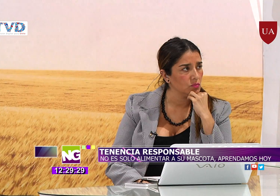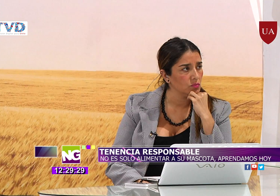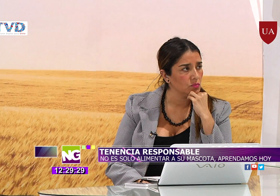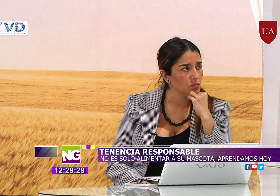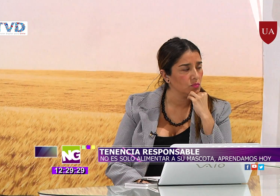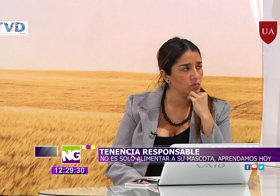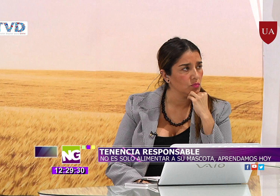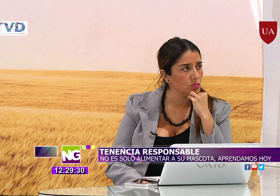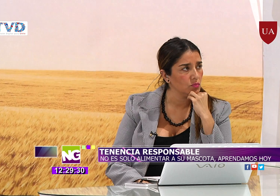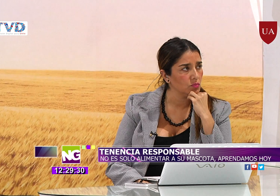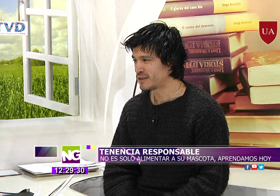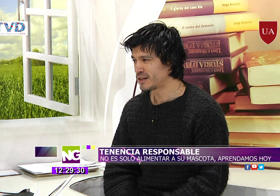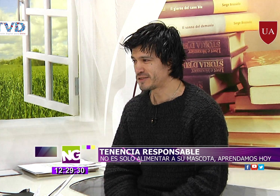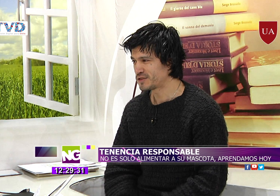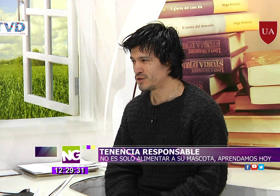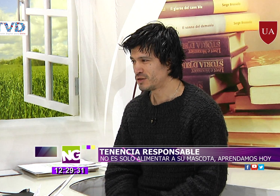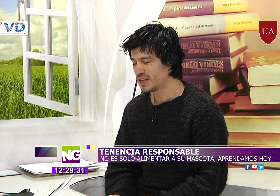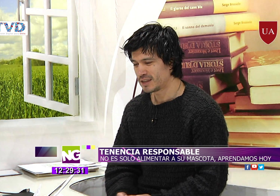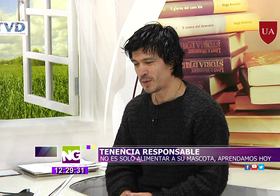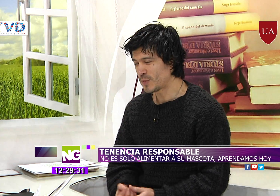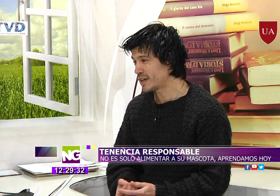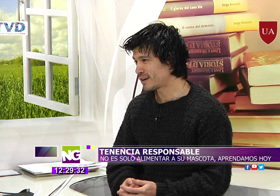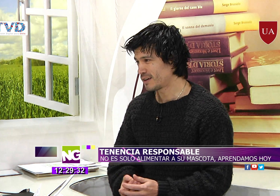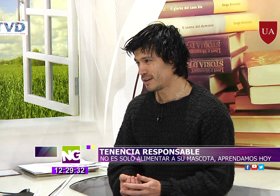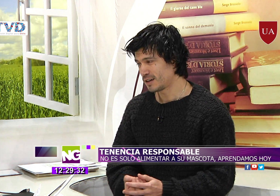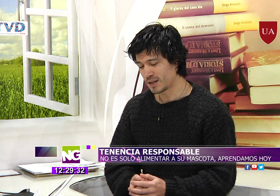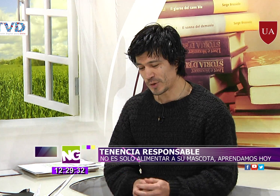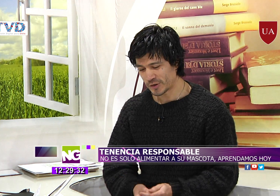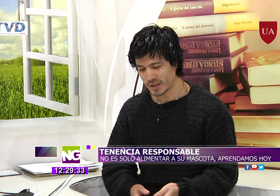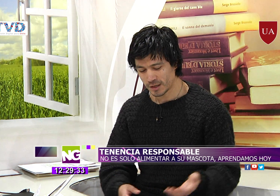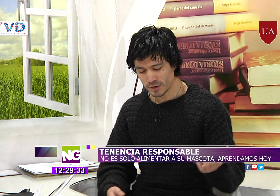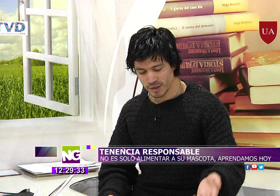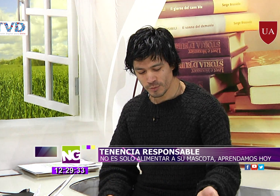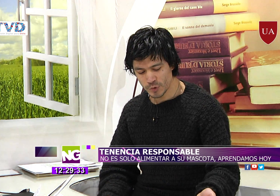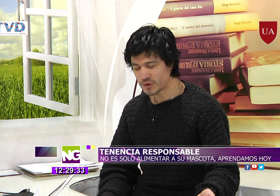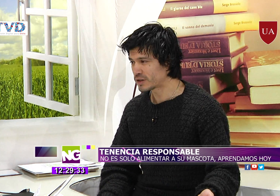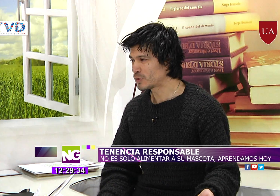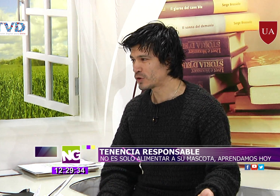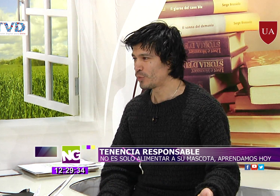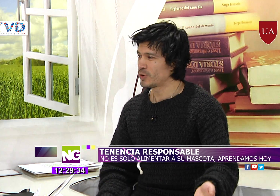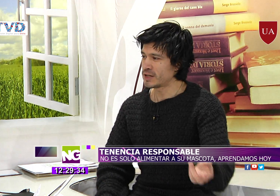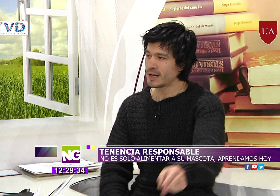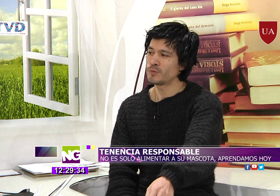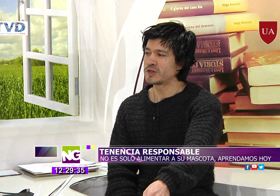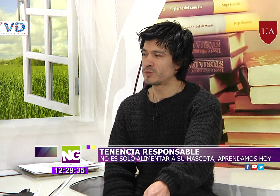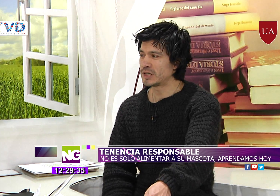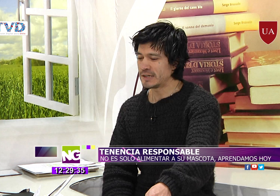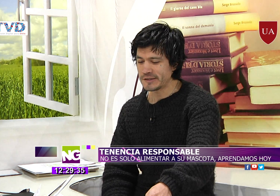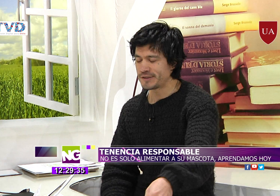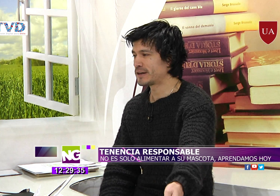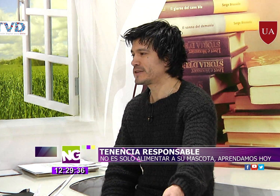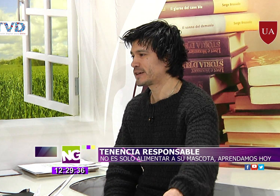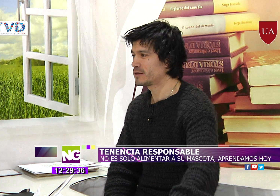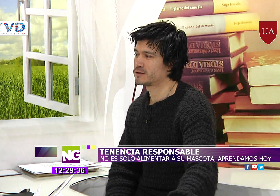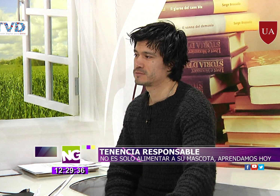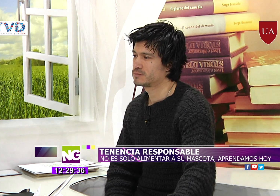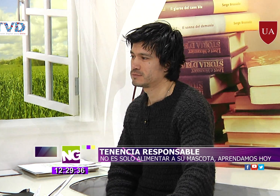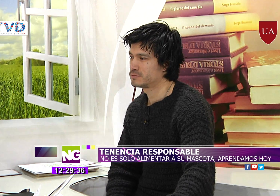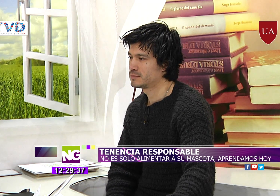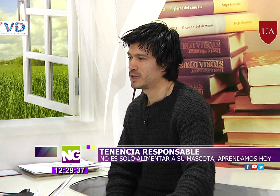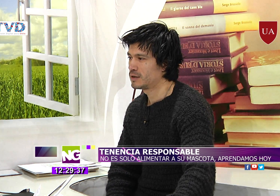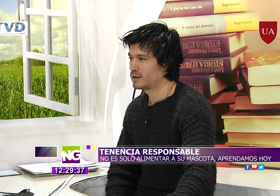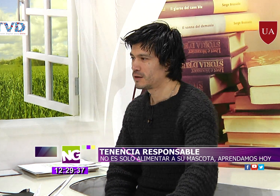esteriliza. Ya hablamos de los beneficios de la esterilización. También las personas que no tienen muchos recursos pueden ir a la municipalidad y se esteriliza